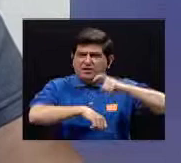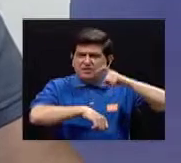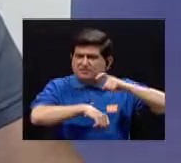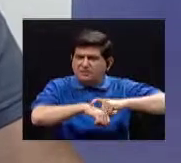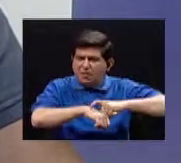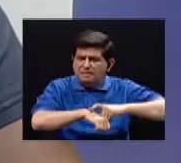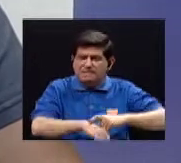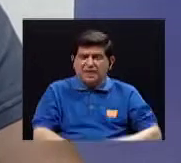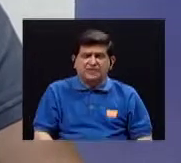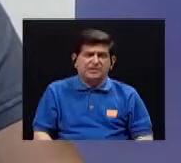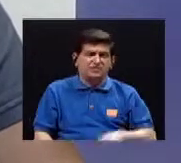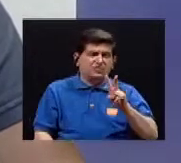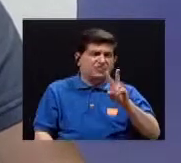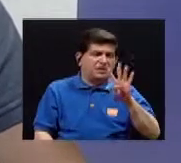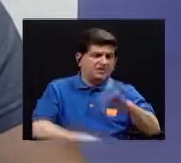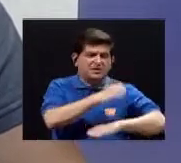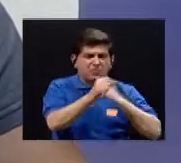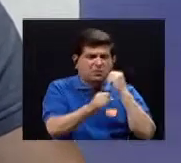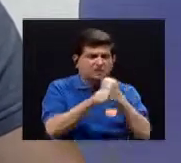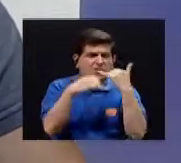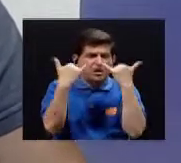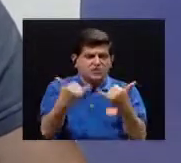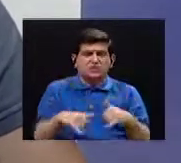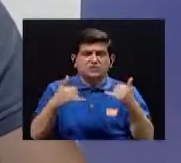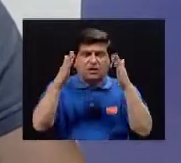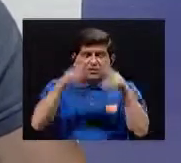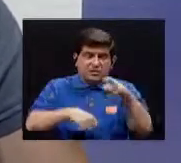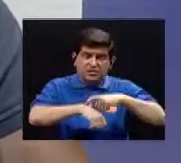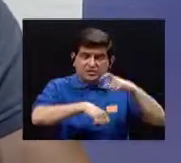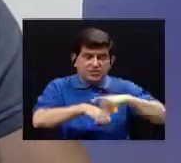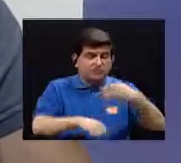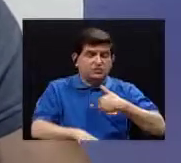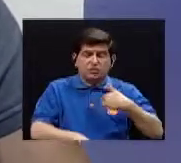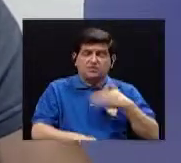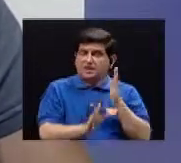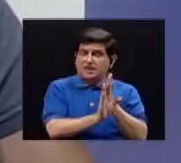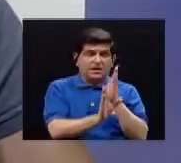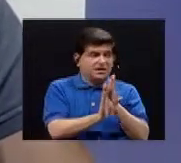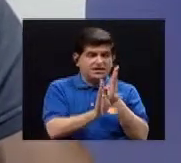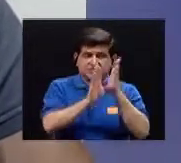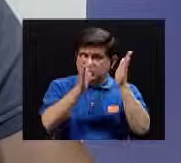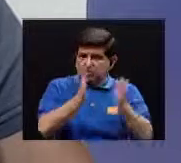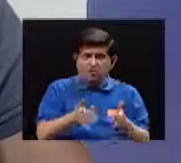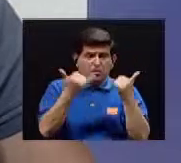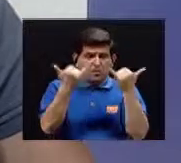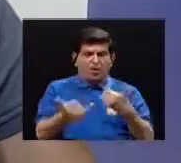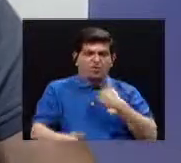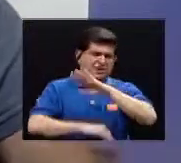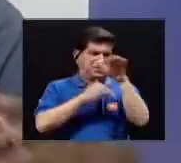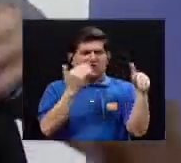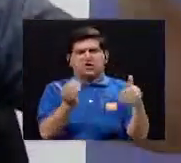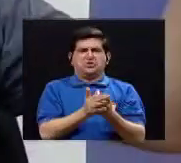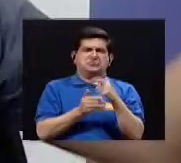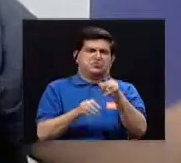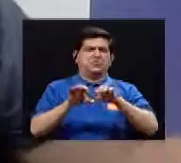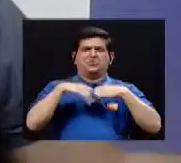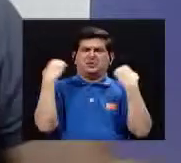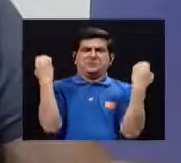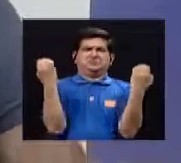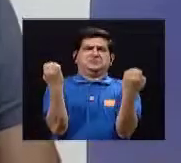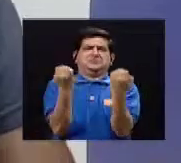es el momento y ya han pasado 24 años y estos jugadores en ese momento no tenían un psicólogo no tenían como ahora que tienen toda